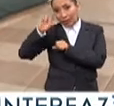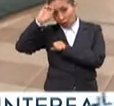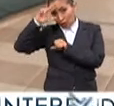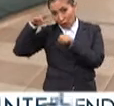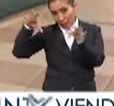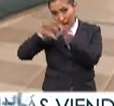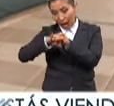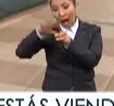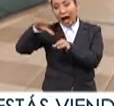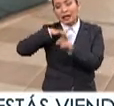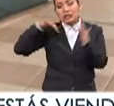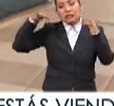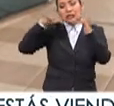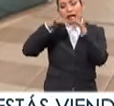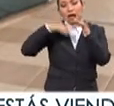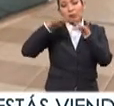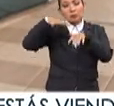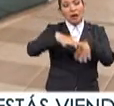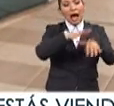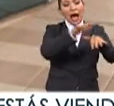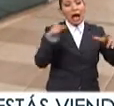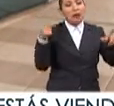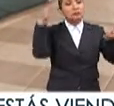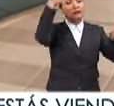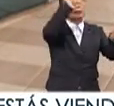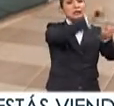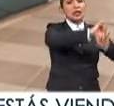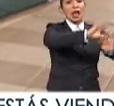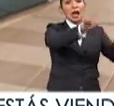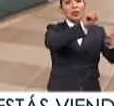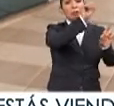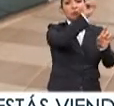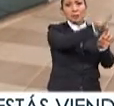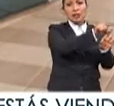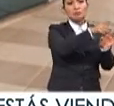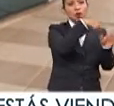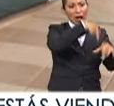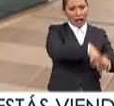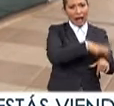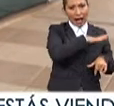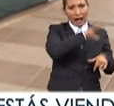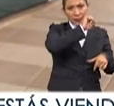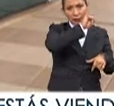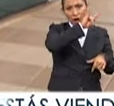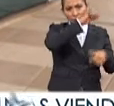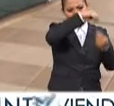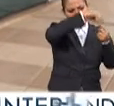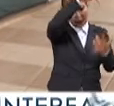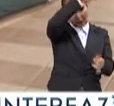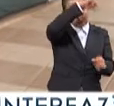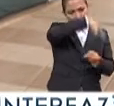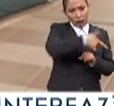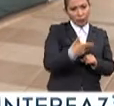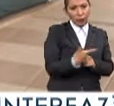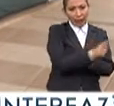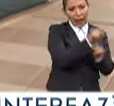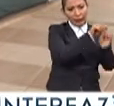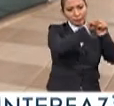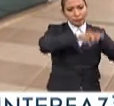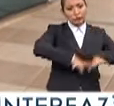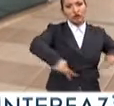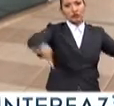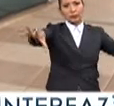hay una conexión marítima llega a la red clara que hace el mismo papel aquí en iberoamérica llega a guadalajara la señal y se